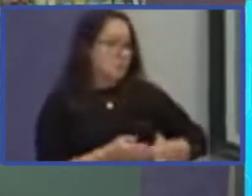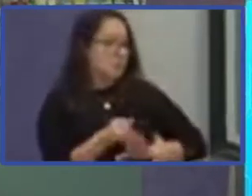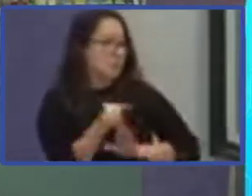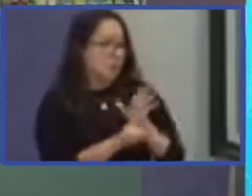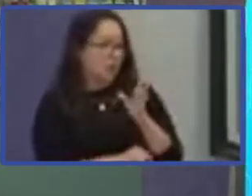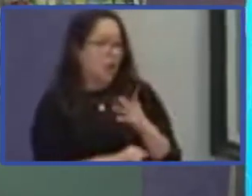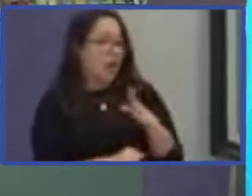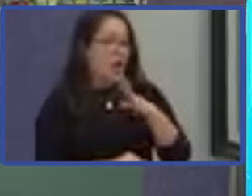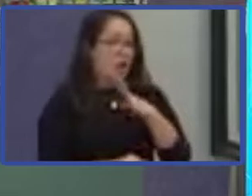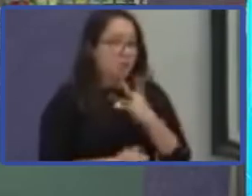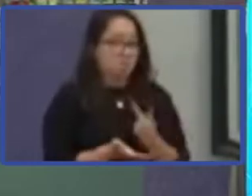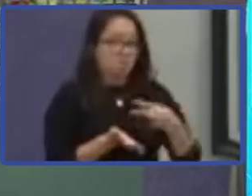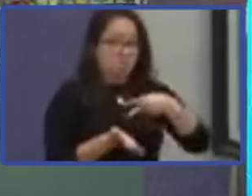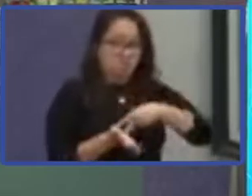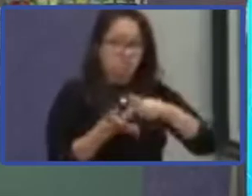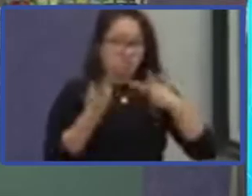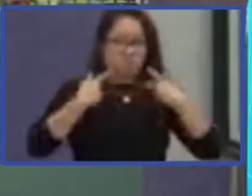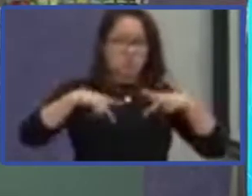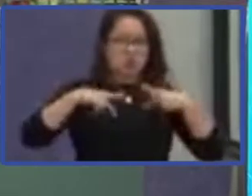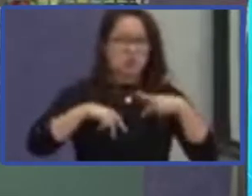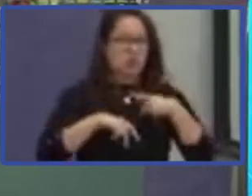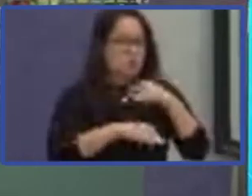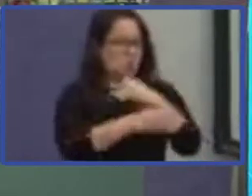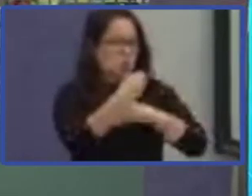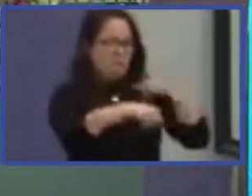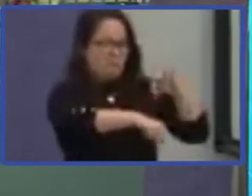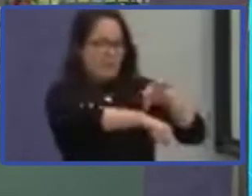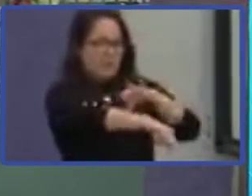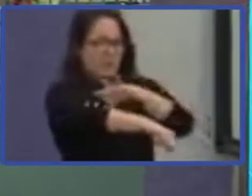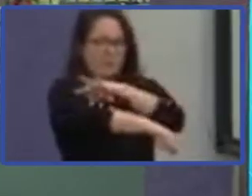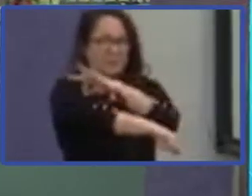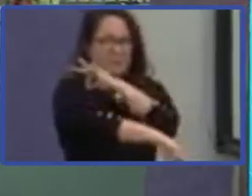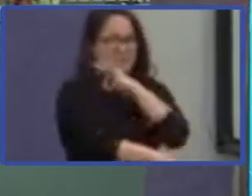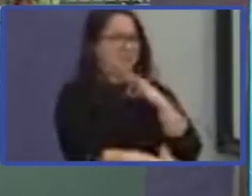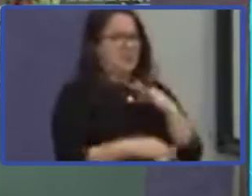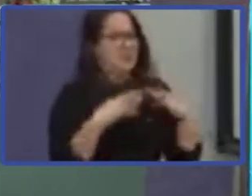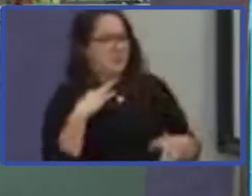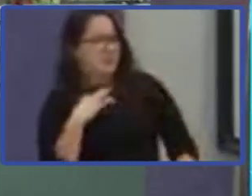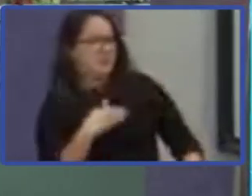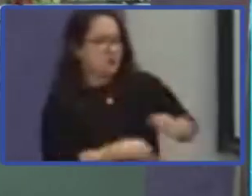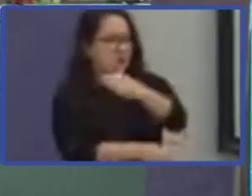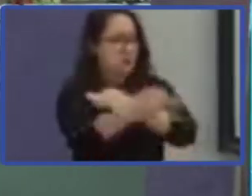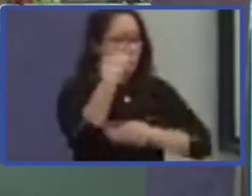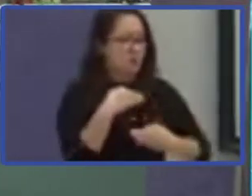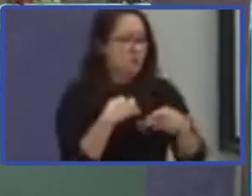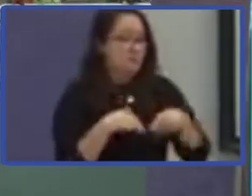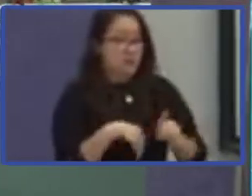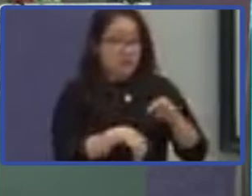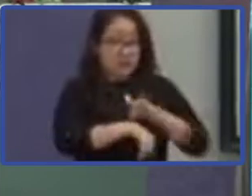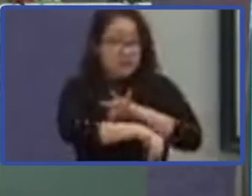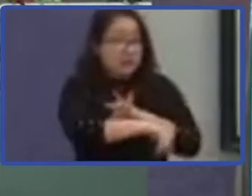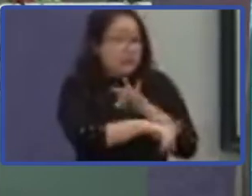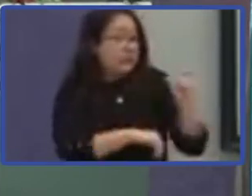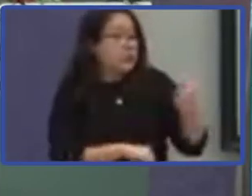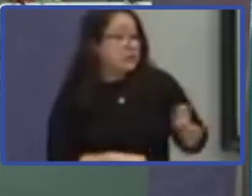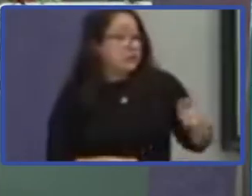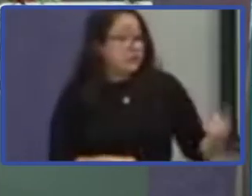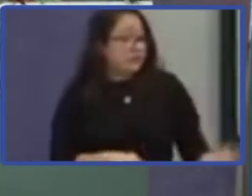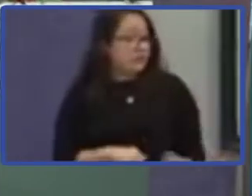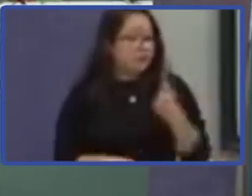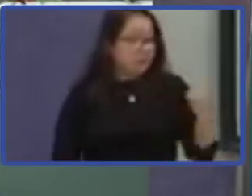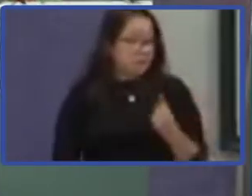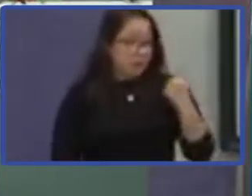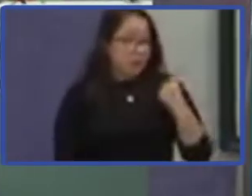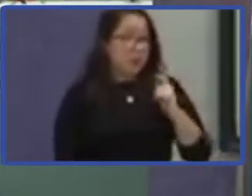tatuado pero los tatuajes son infinitos cualquier persona que